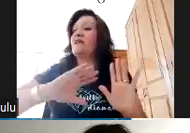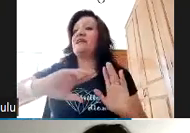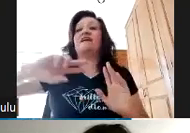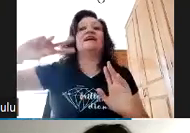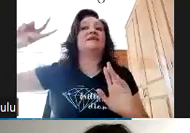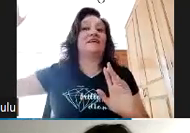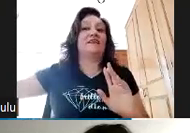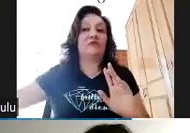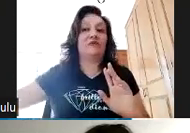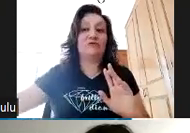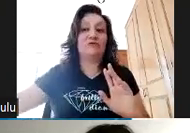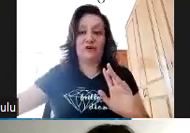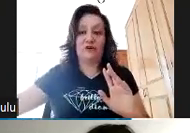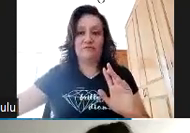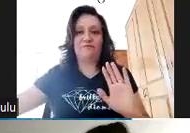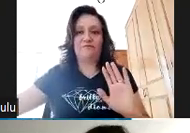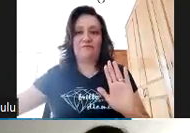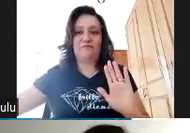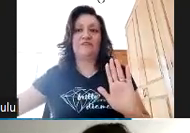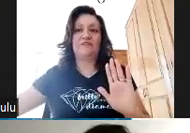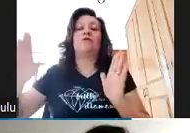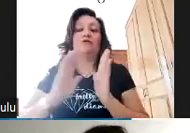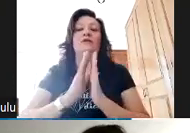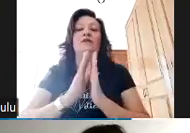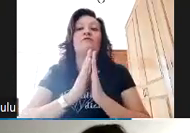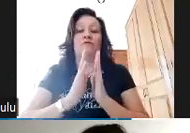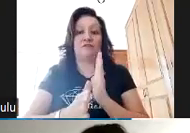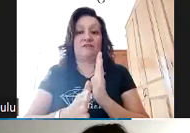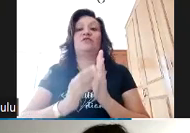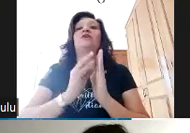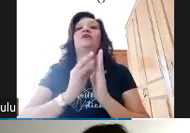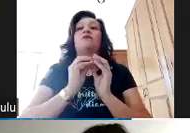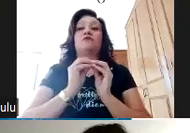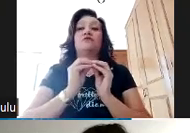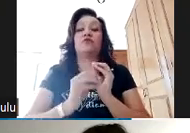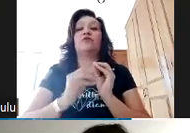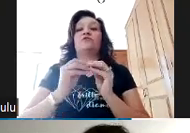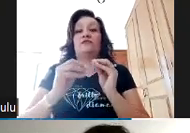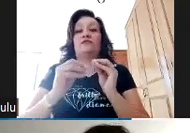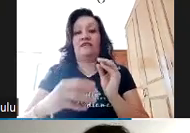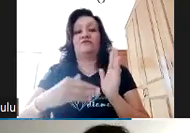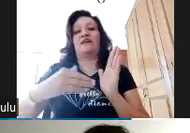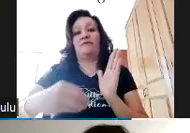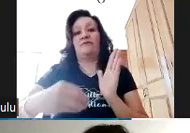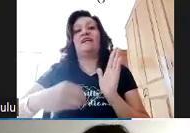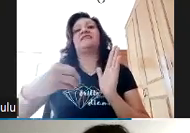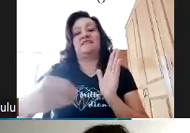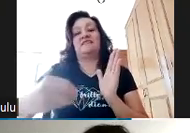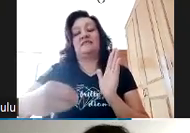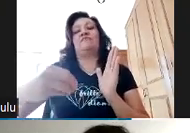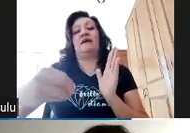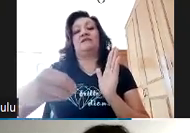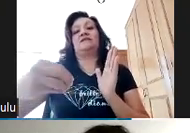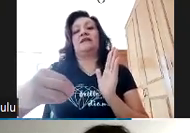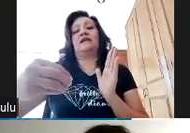puede llegar a ser un tiburón con toda la información con todo tu liderazgo que vas